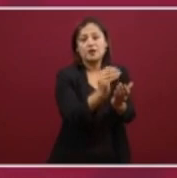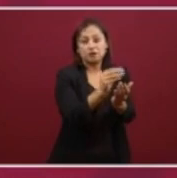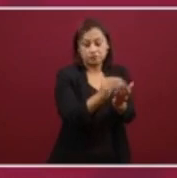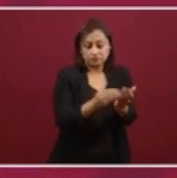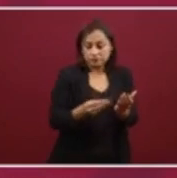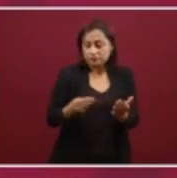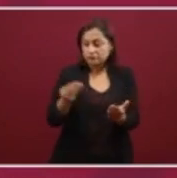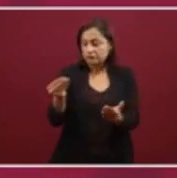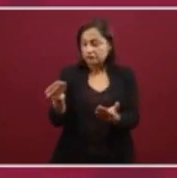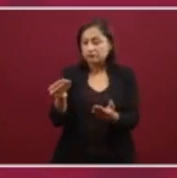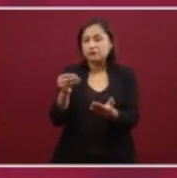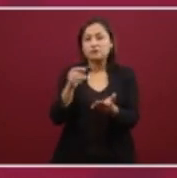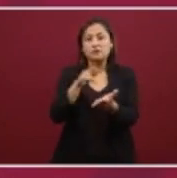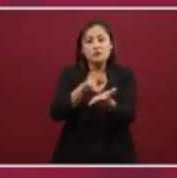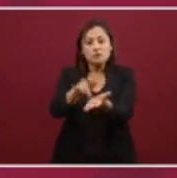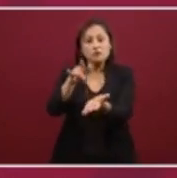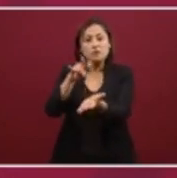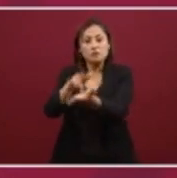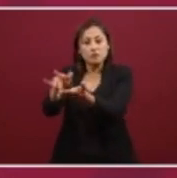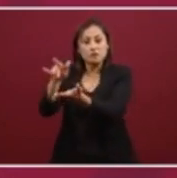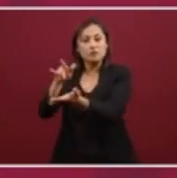gente,